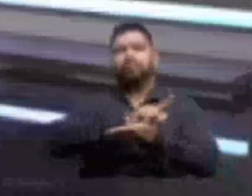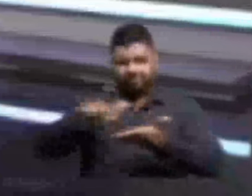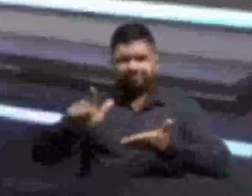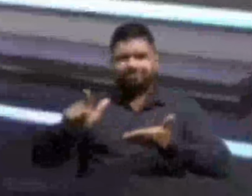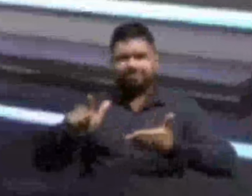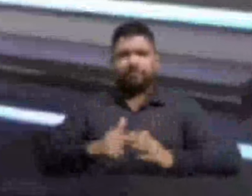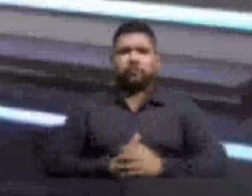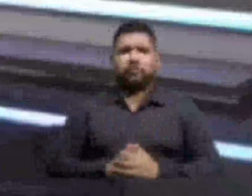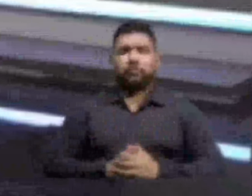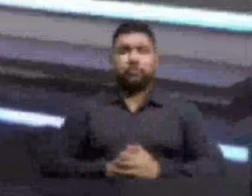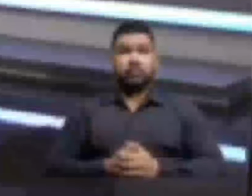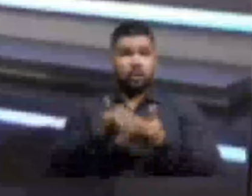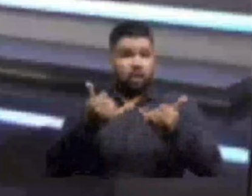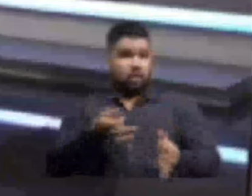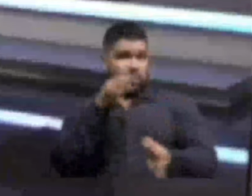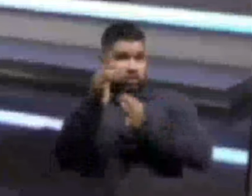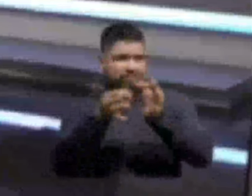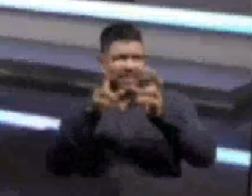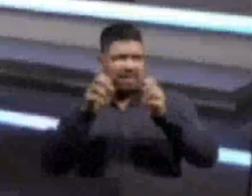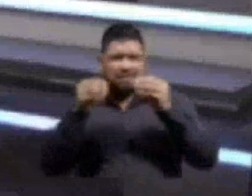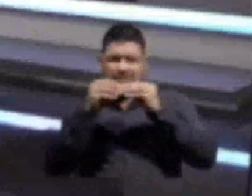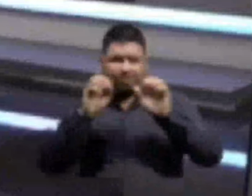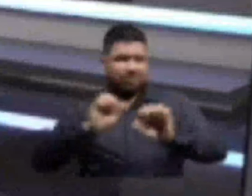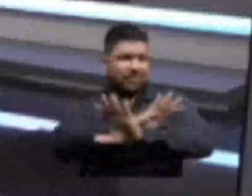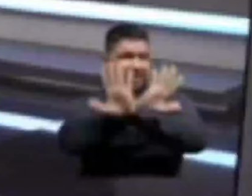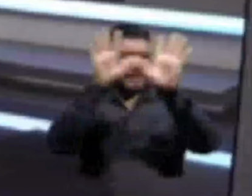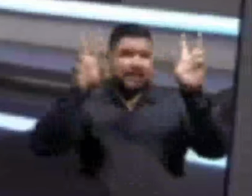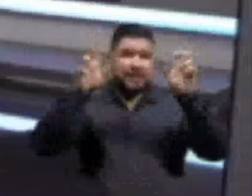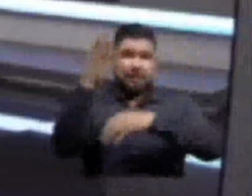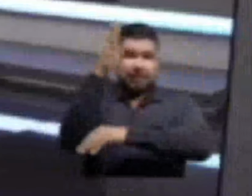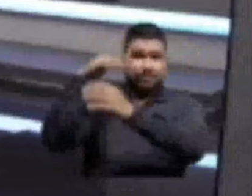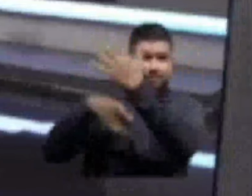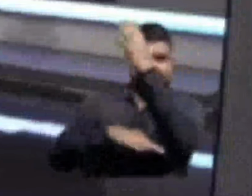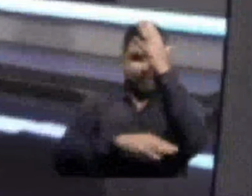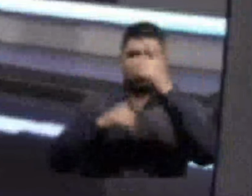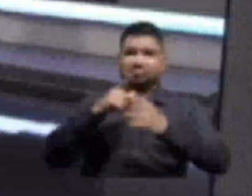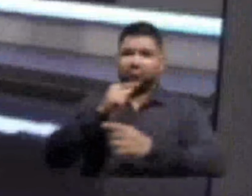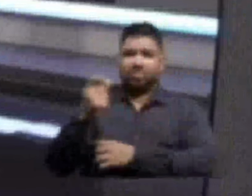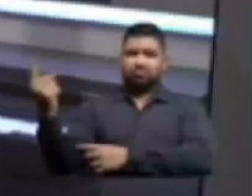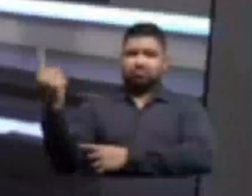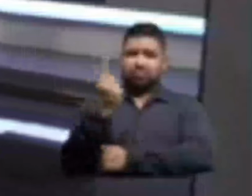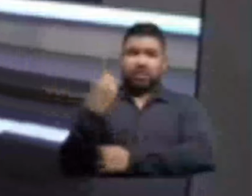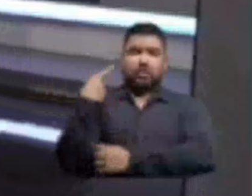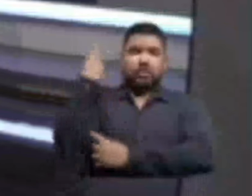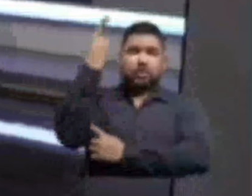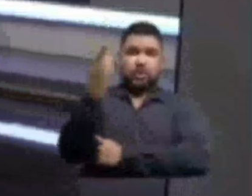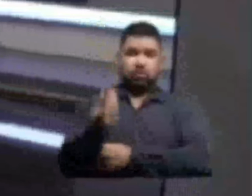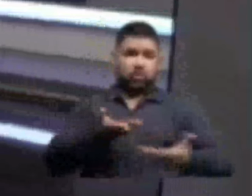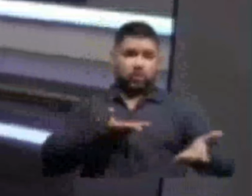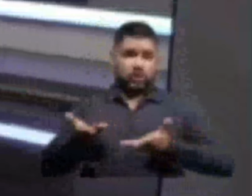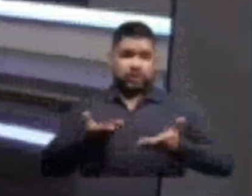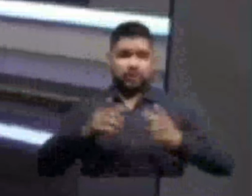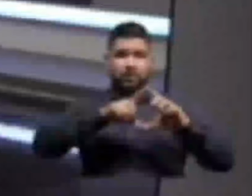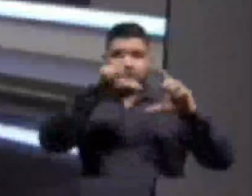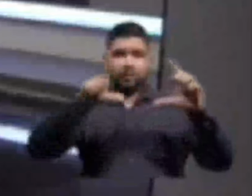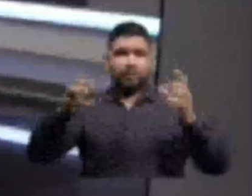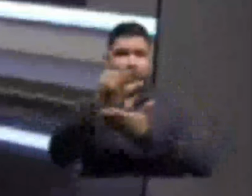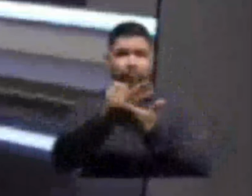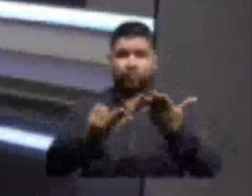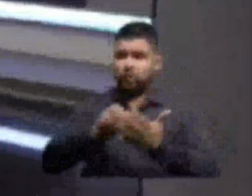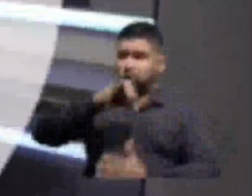para ampliarnos del tema de lo que se vive en la selva de Dari nos acompaña el director del servicio nacional de fronteras Jorge govea buenas